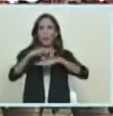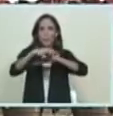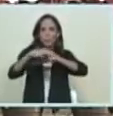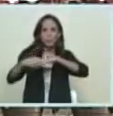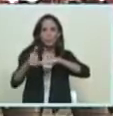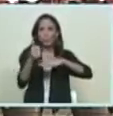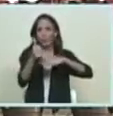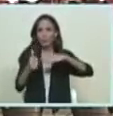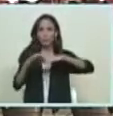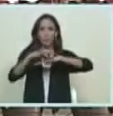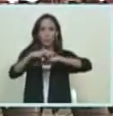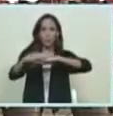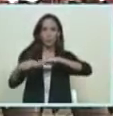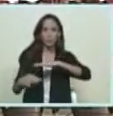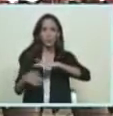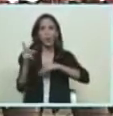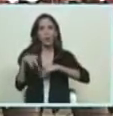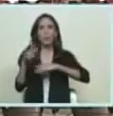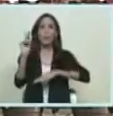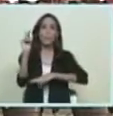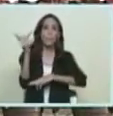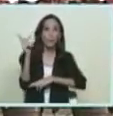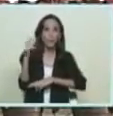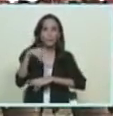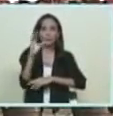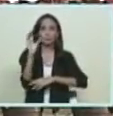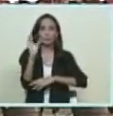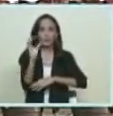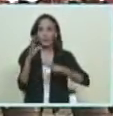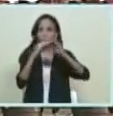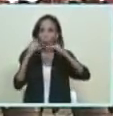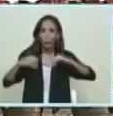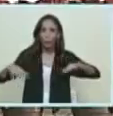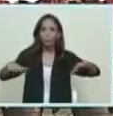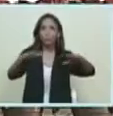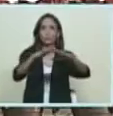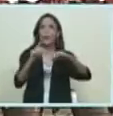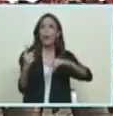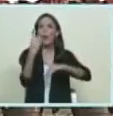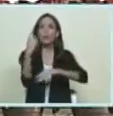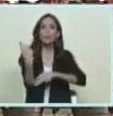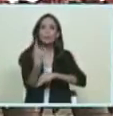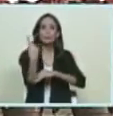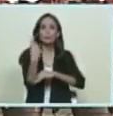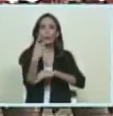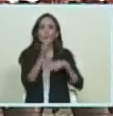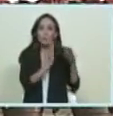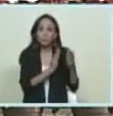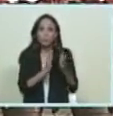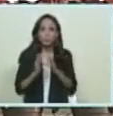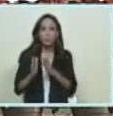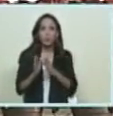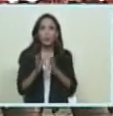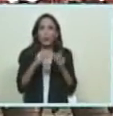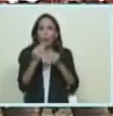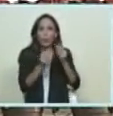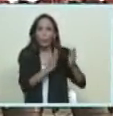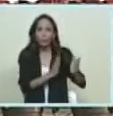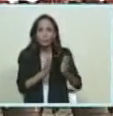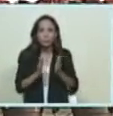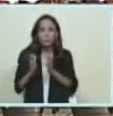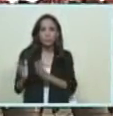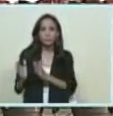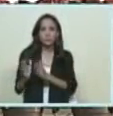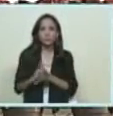municipal y parroquial que tenga una sola y poderosa estructura organizativa.